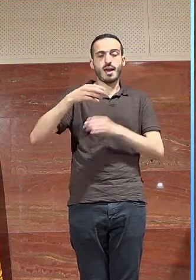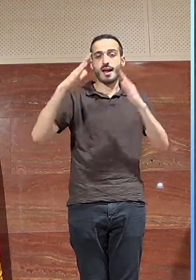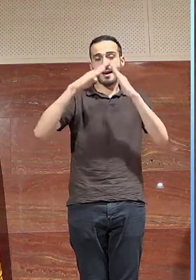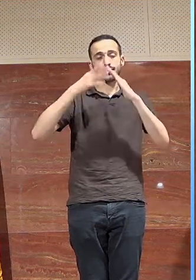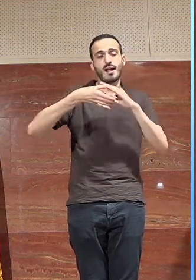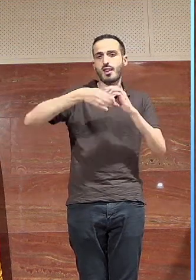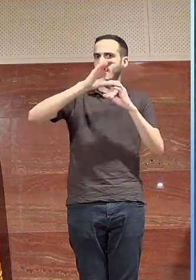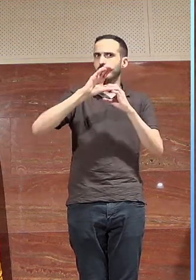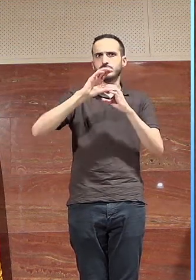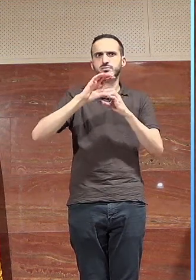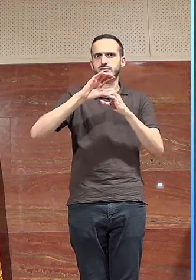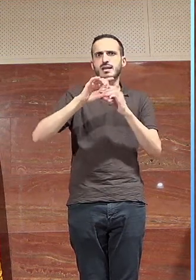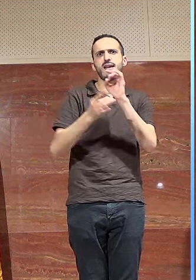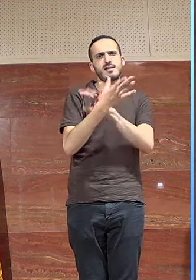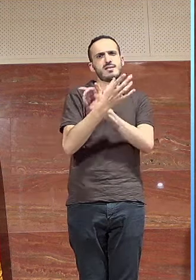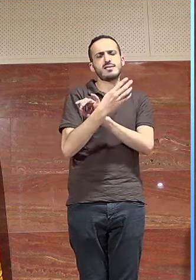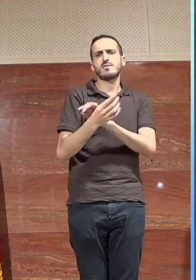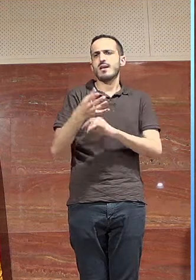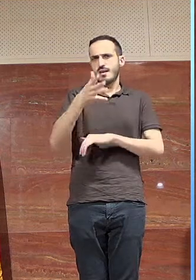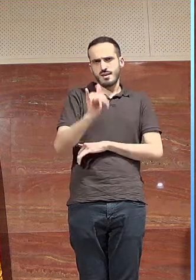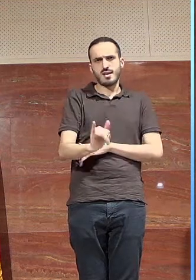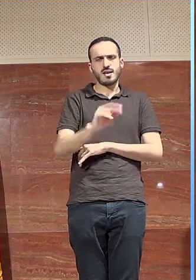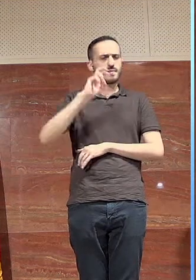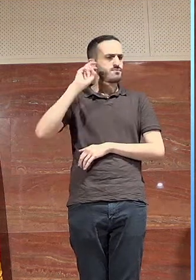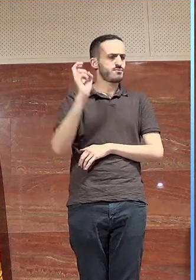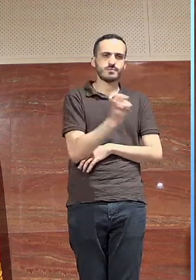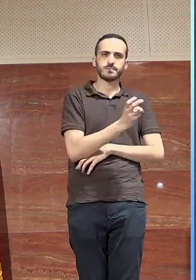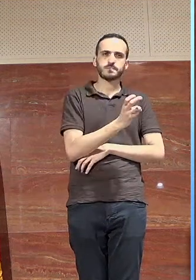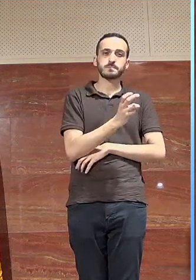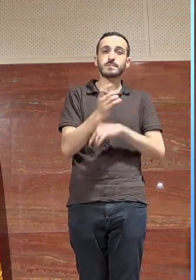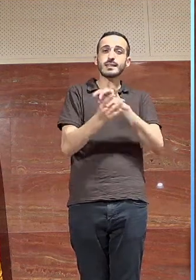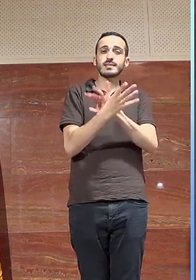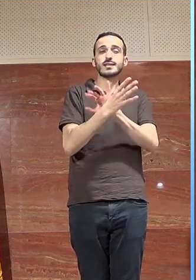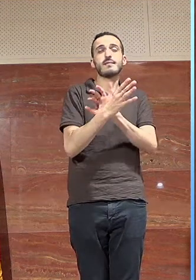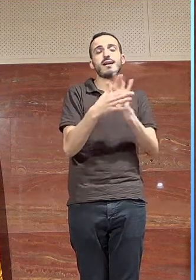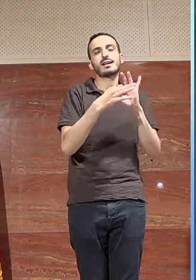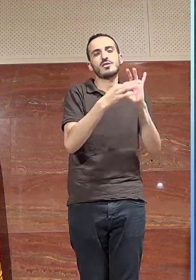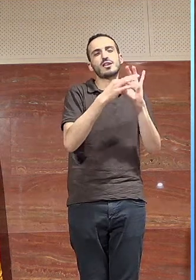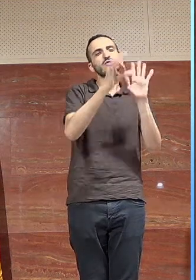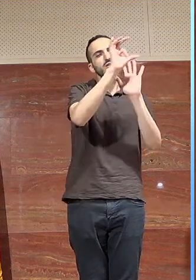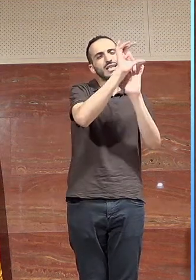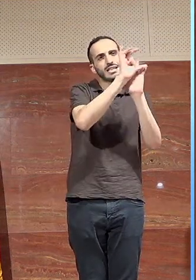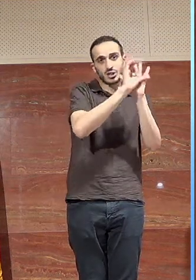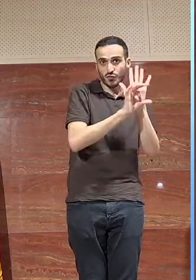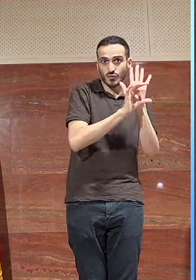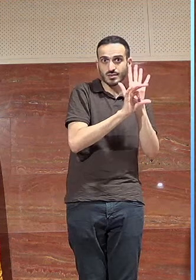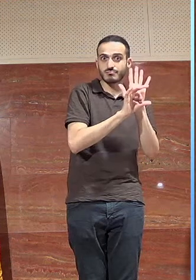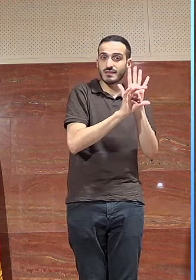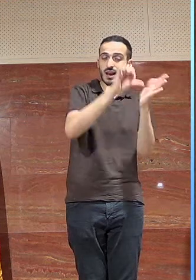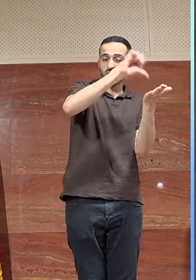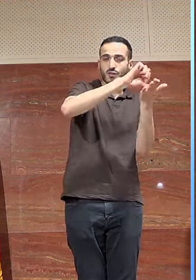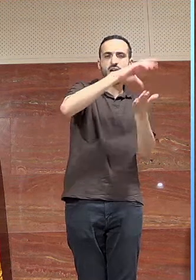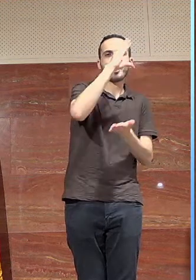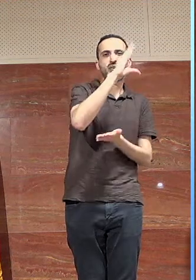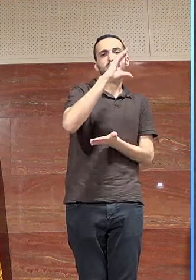hay iniciativas de otro tipo. Podríamos decir iniciativas que tienen que ver no tanto con el software, ¿no?, de la ciudad digital,